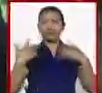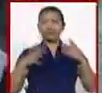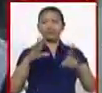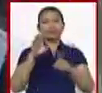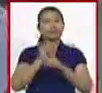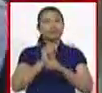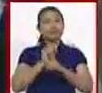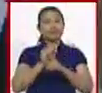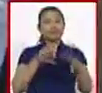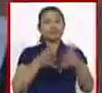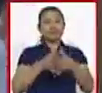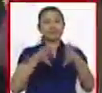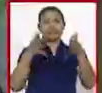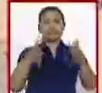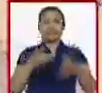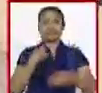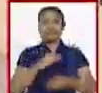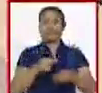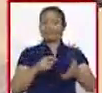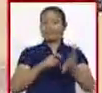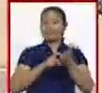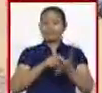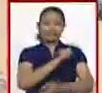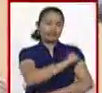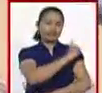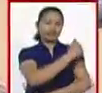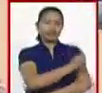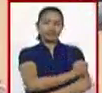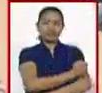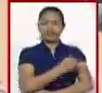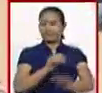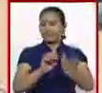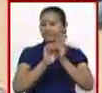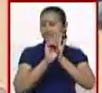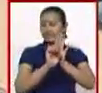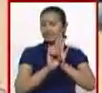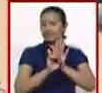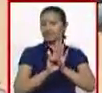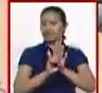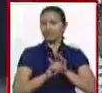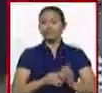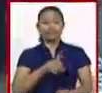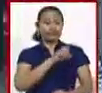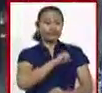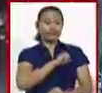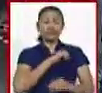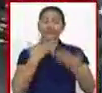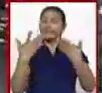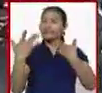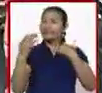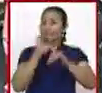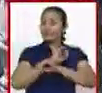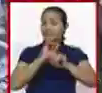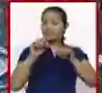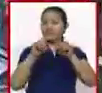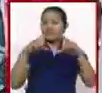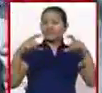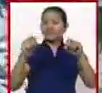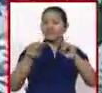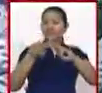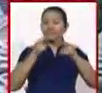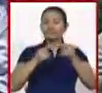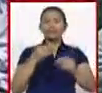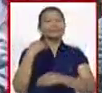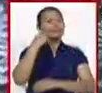fue retenido por los bloqueadores. Ellos exigían que como autoridad dé el ejemplo. Conducida por un policía, sí. Placas de circulación. Esta